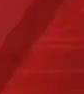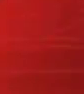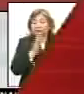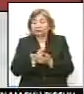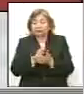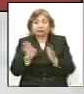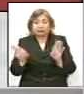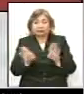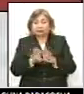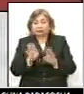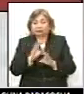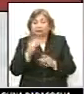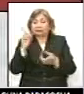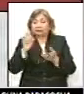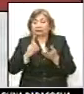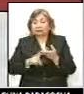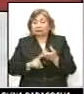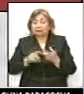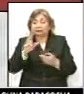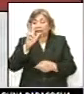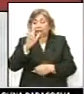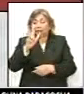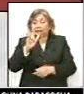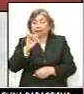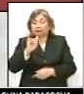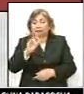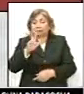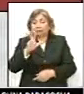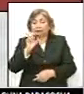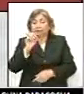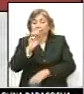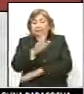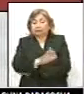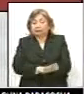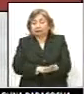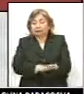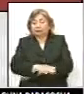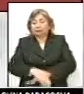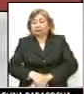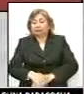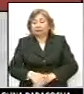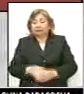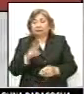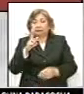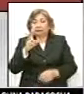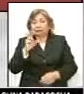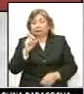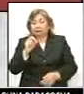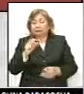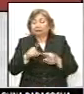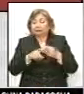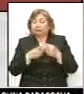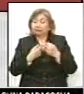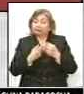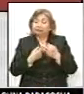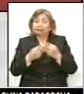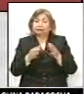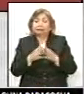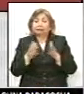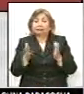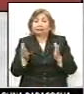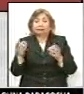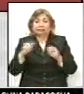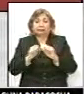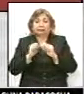la sesión del Pleno del Congreso hasta las 3:30 de esta tarde. 3:30 entonces se reanudará la